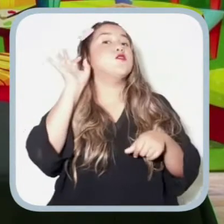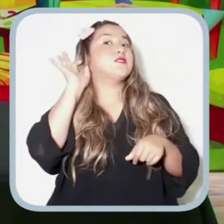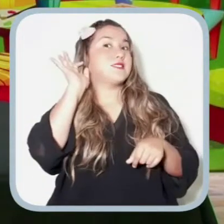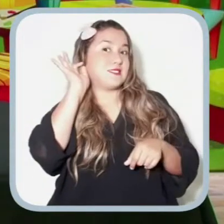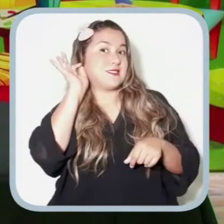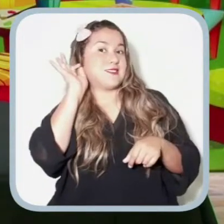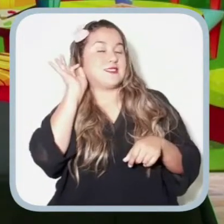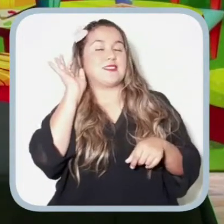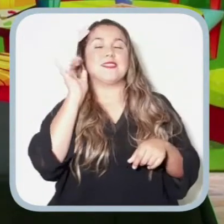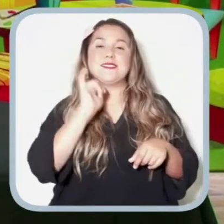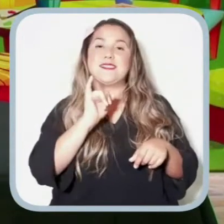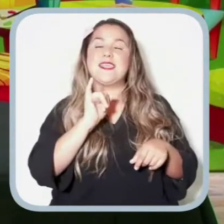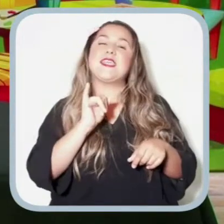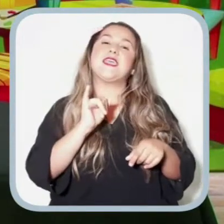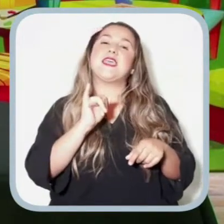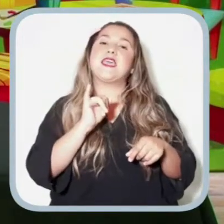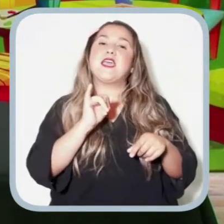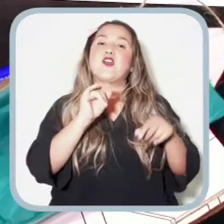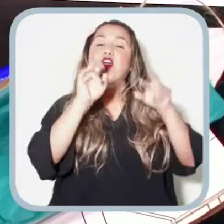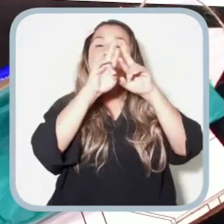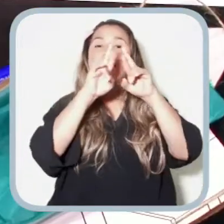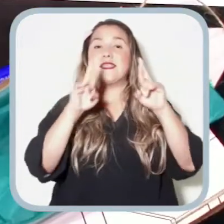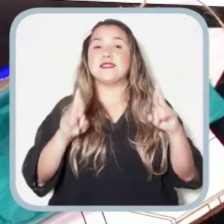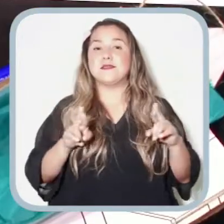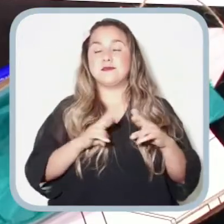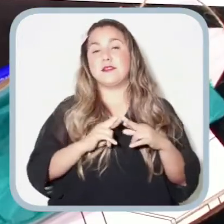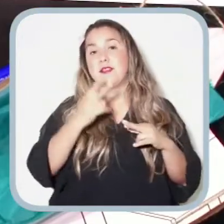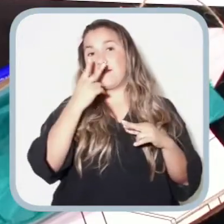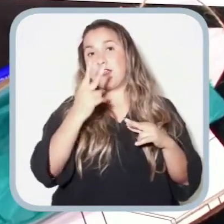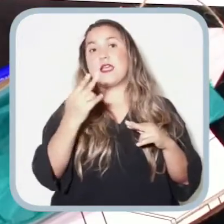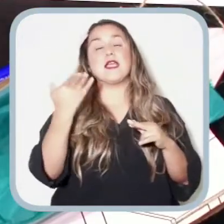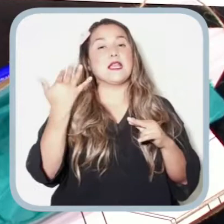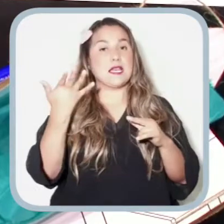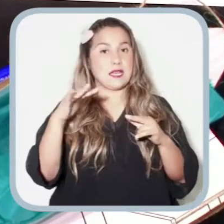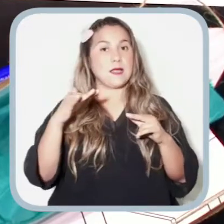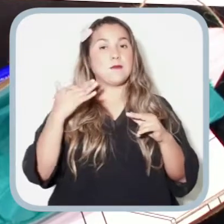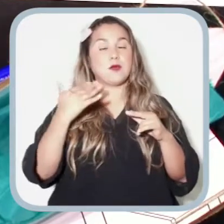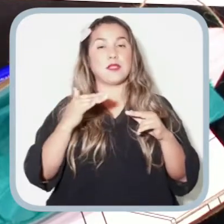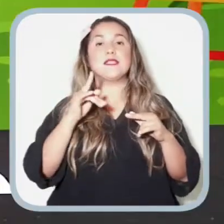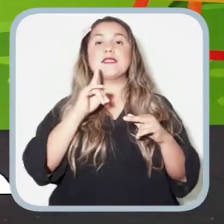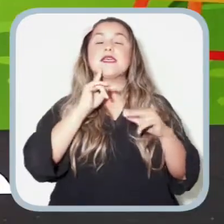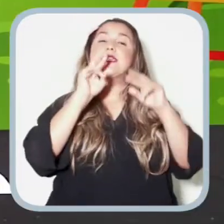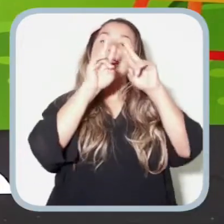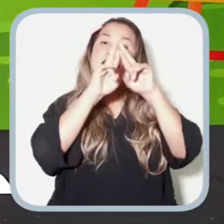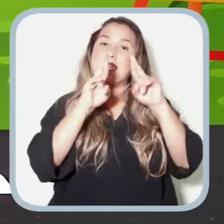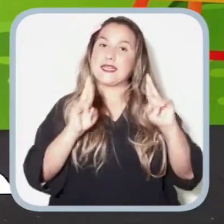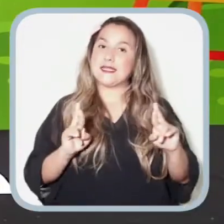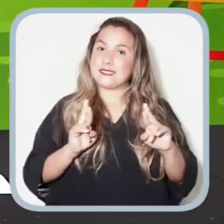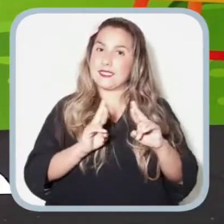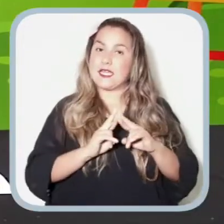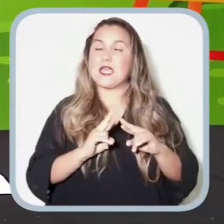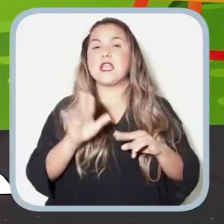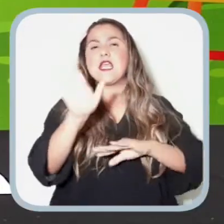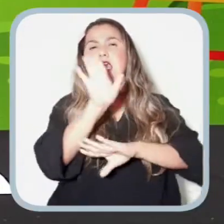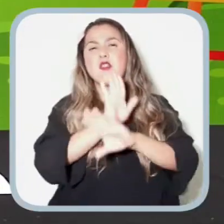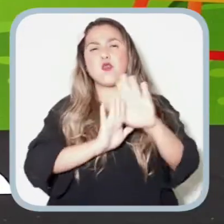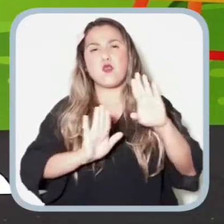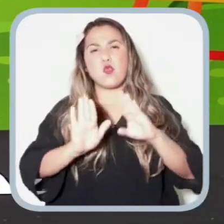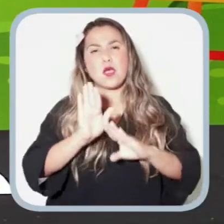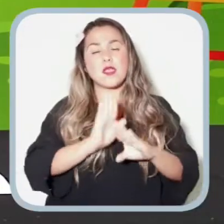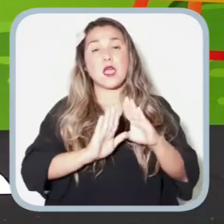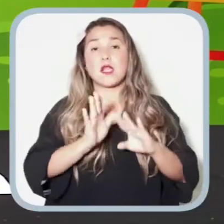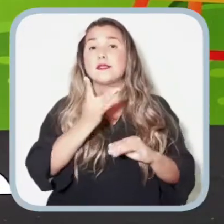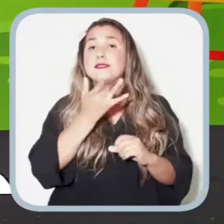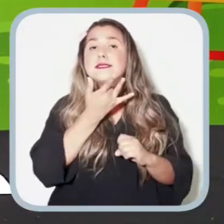perdón con envase reciclado fijarse en la importancia que tiene en reciclar el cuidar a través de esta